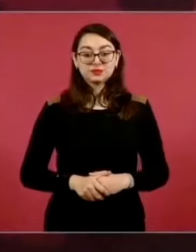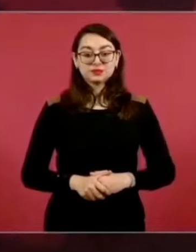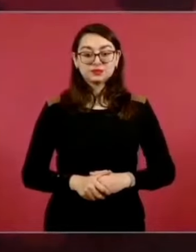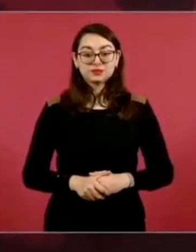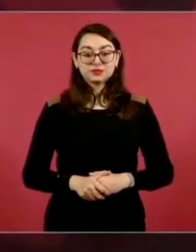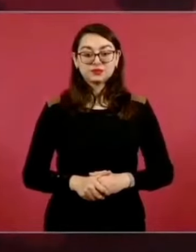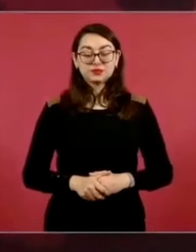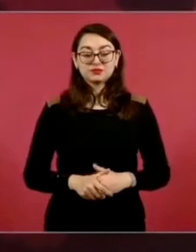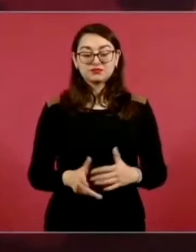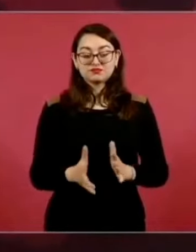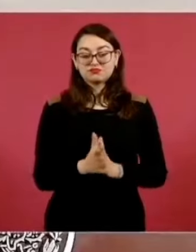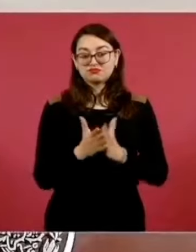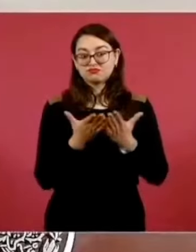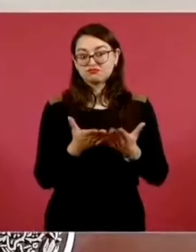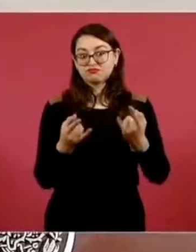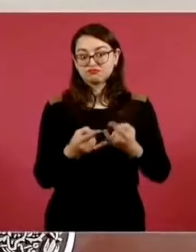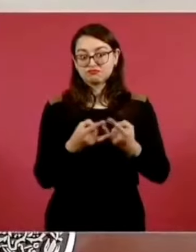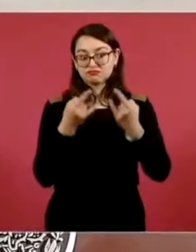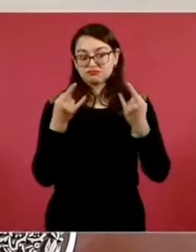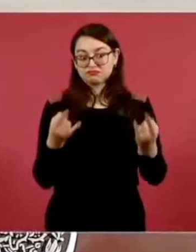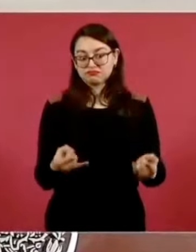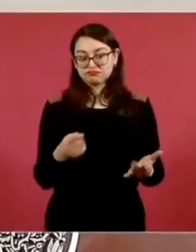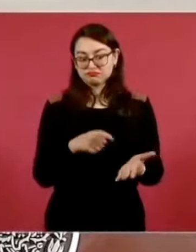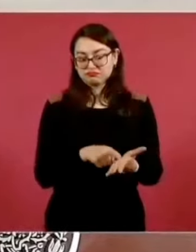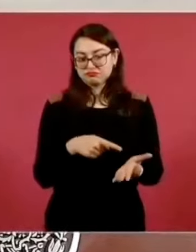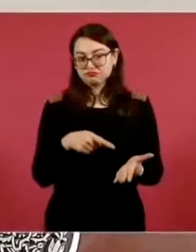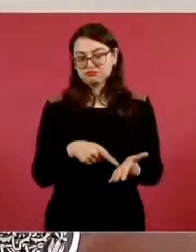literatura, ¿no?